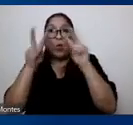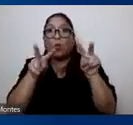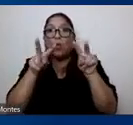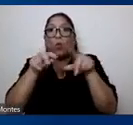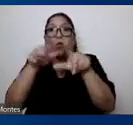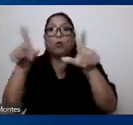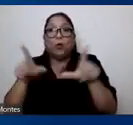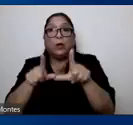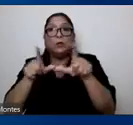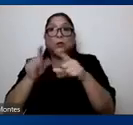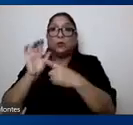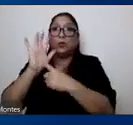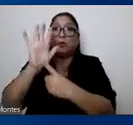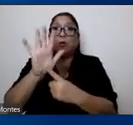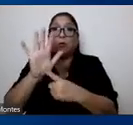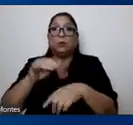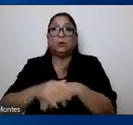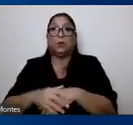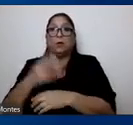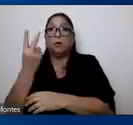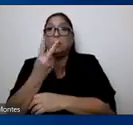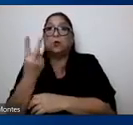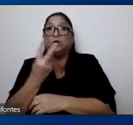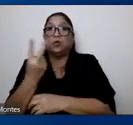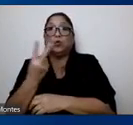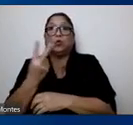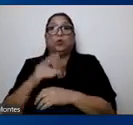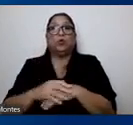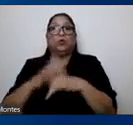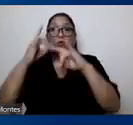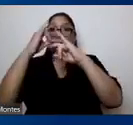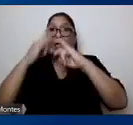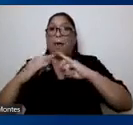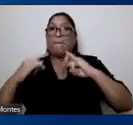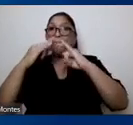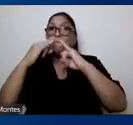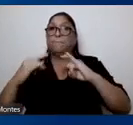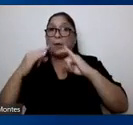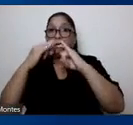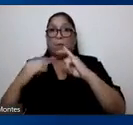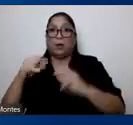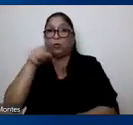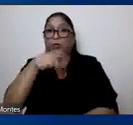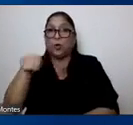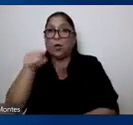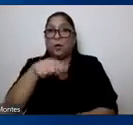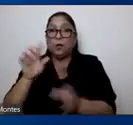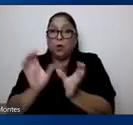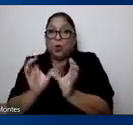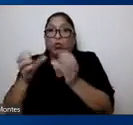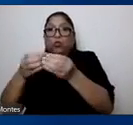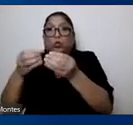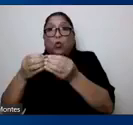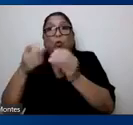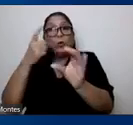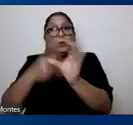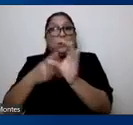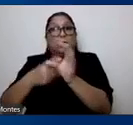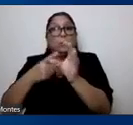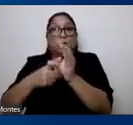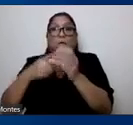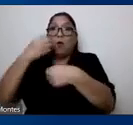voy a presentar, que son los famosos campamentos, donde los grupos subversivos